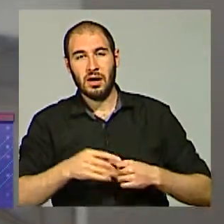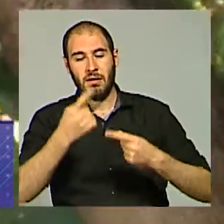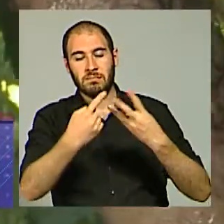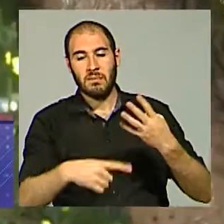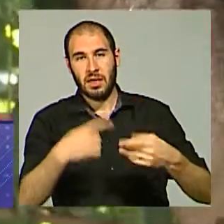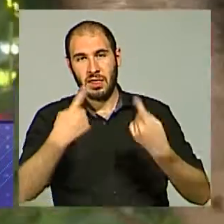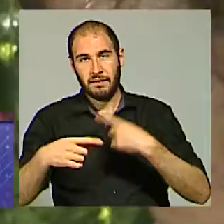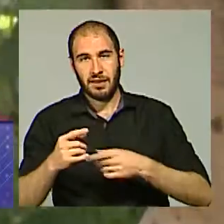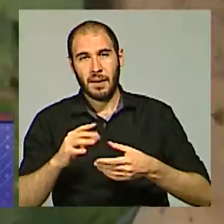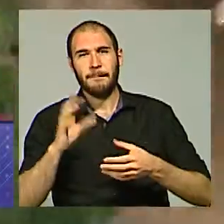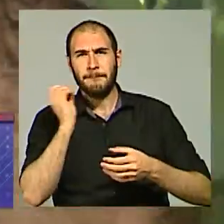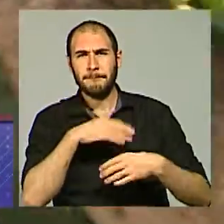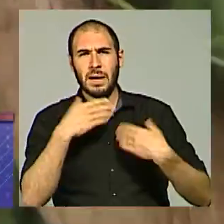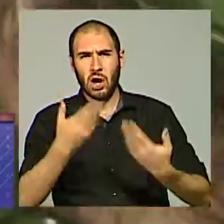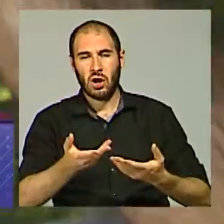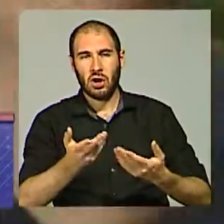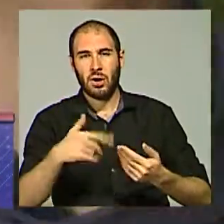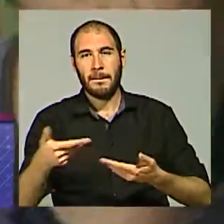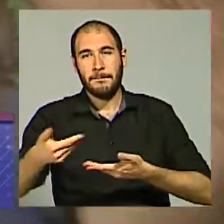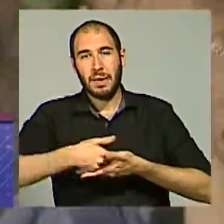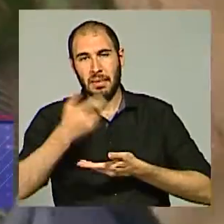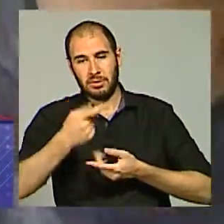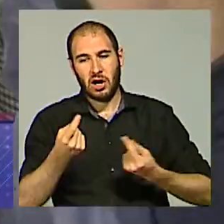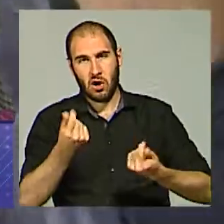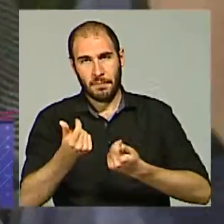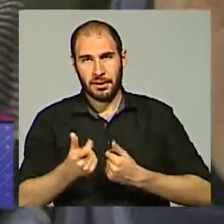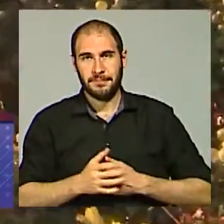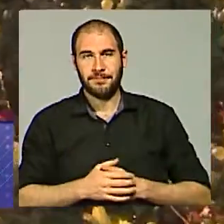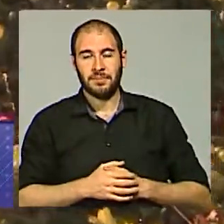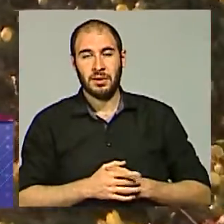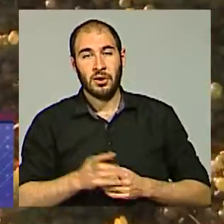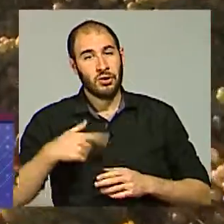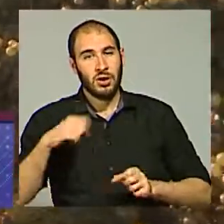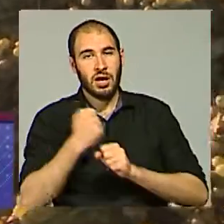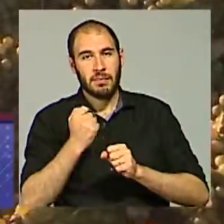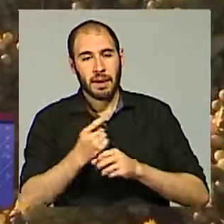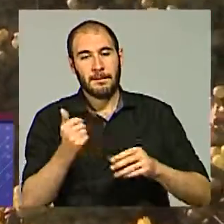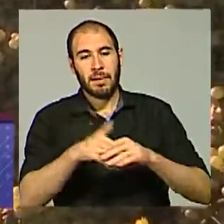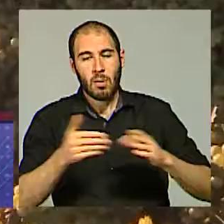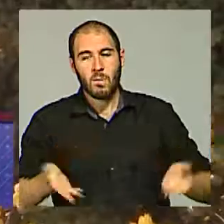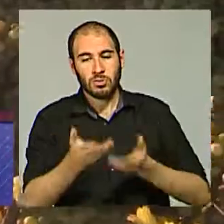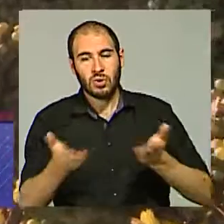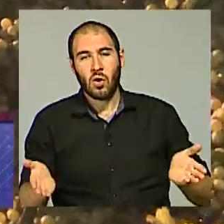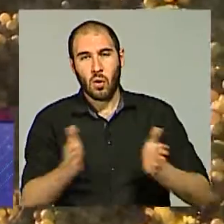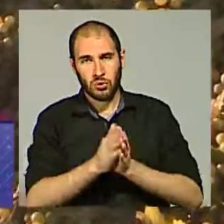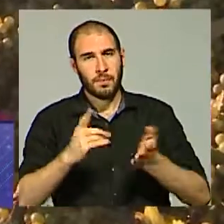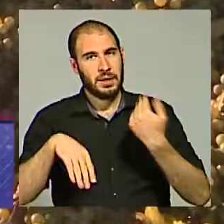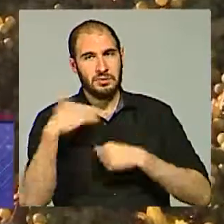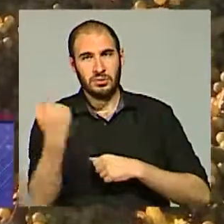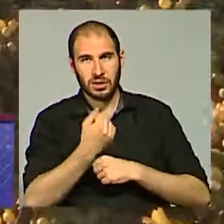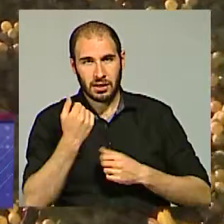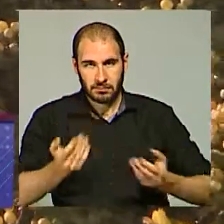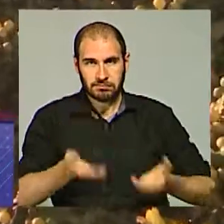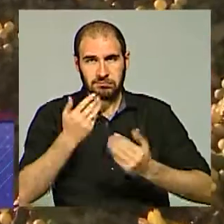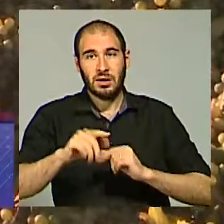que sean más aptas aptas para la demanda del consumidor vamos a trabajar en un fondo de promoción conjunta eso lo más importante para